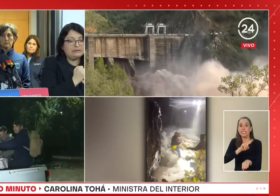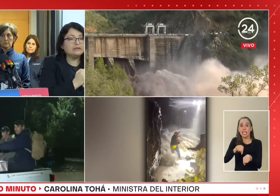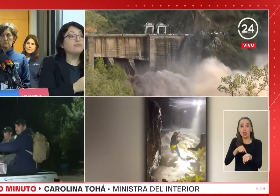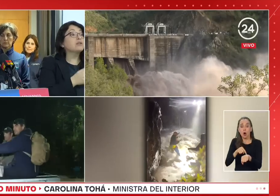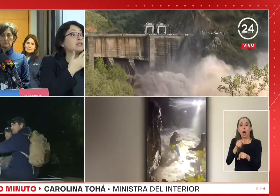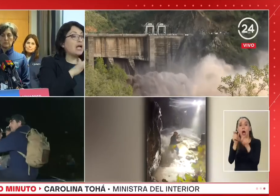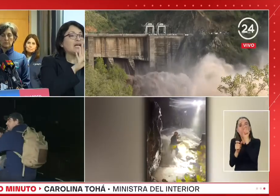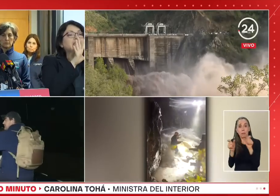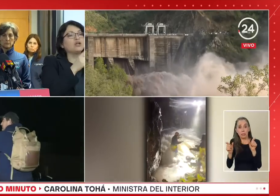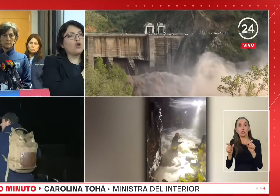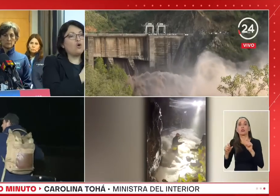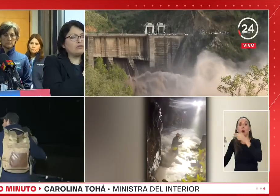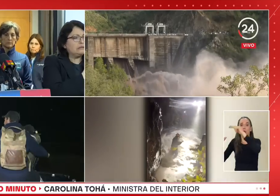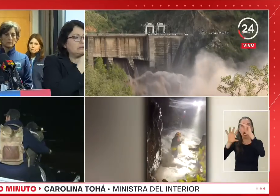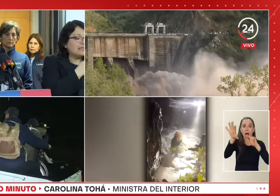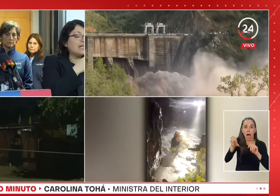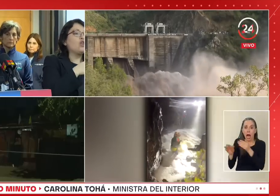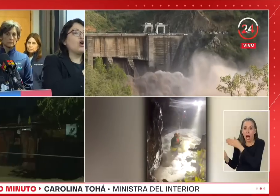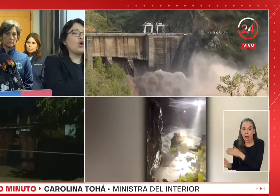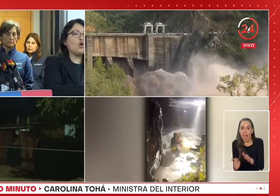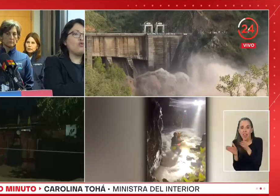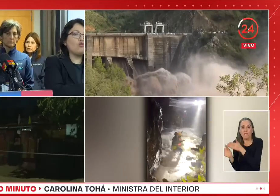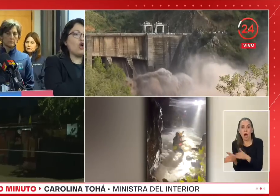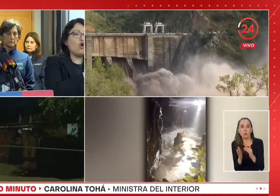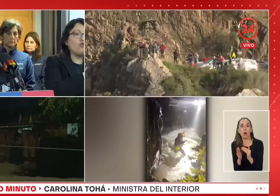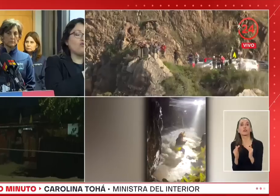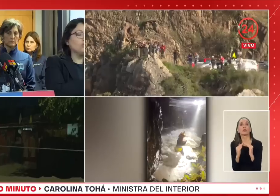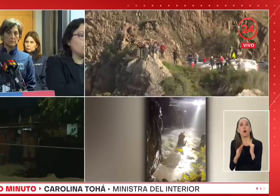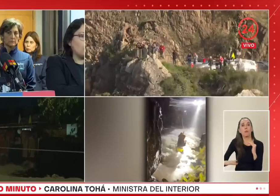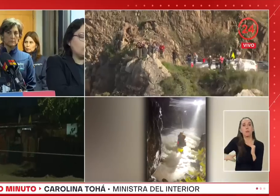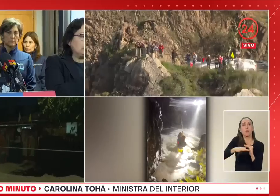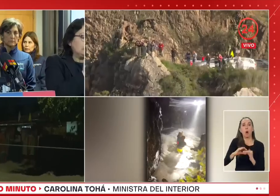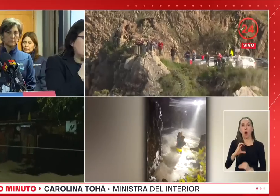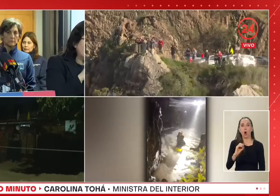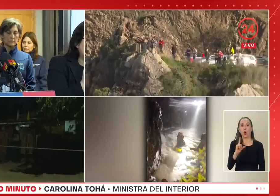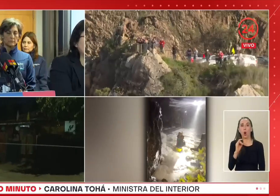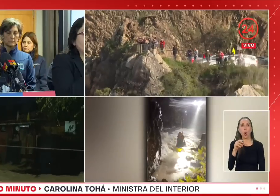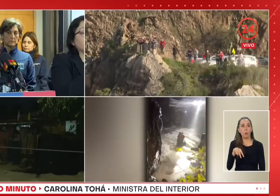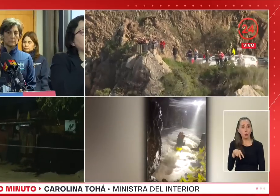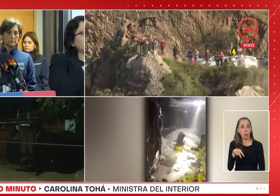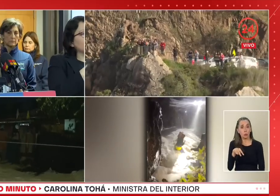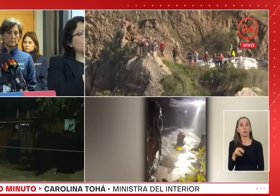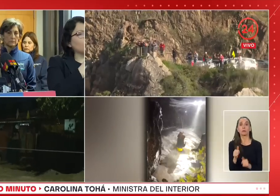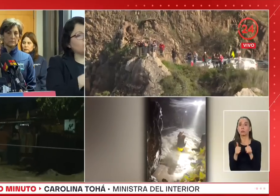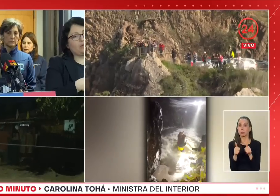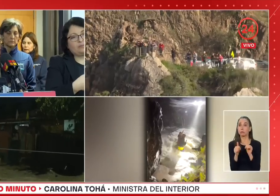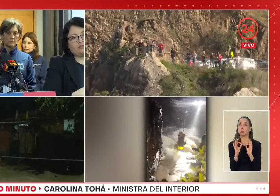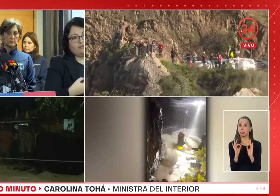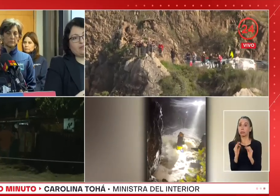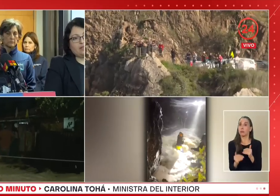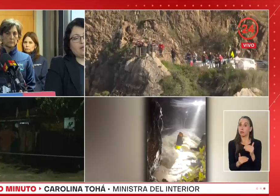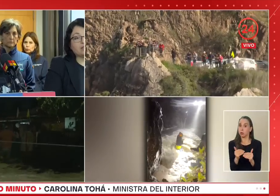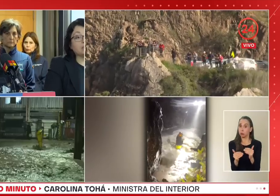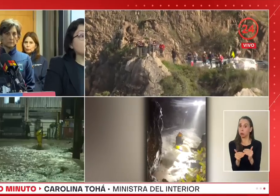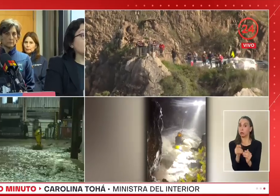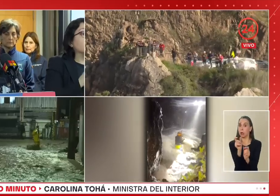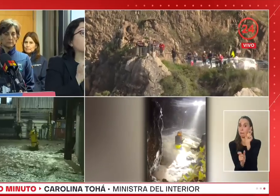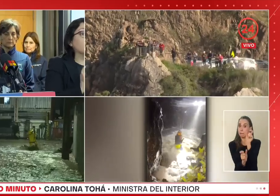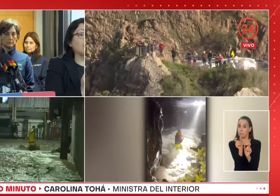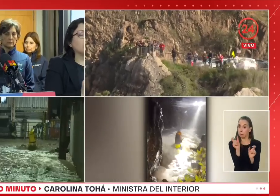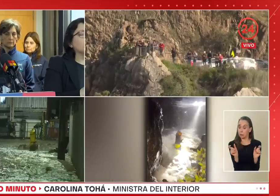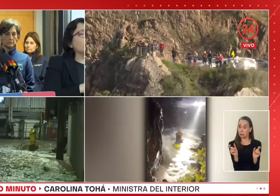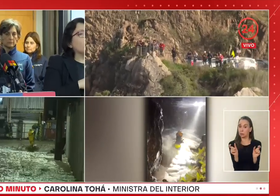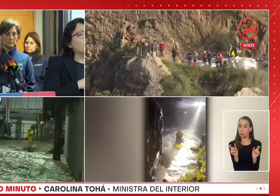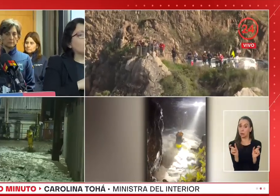horas con evacuaciones en curso en colbún las evacuaciones han funcionado correctamente en las personas